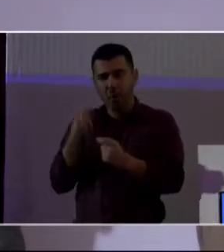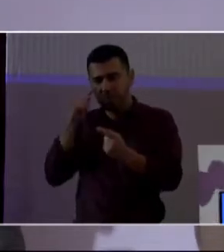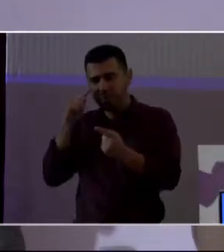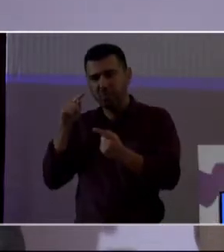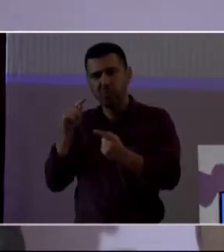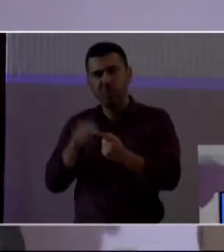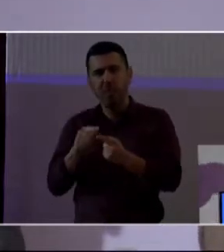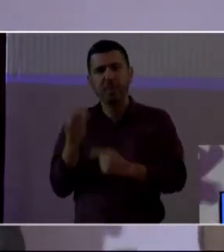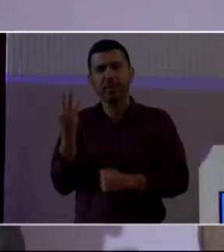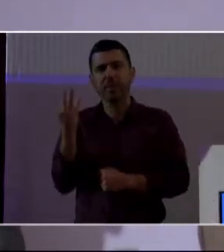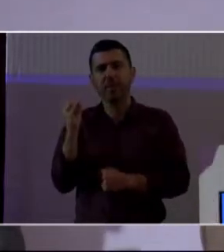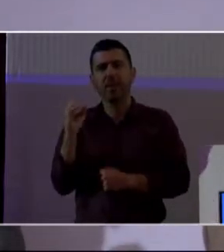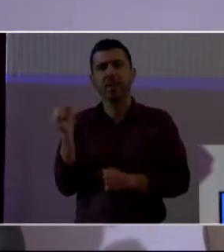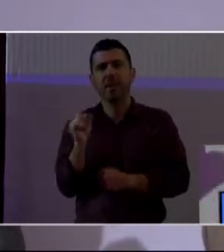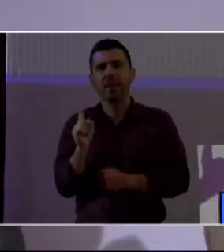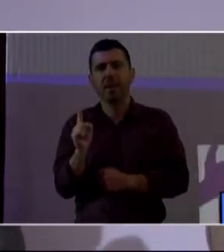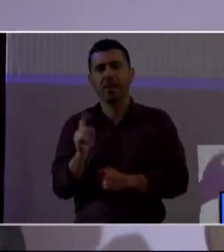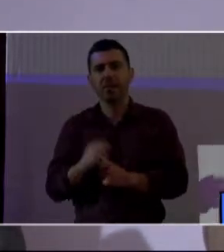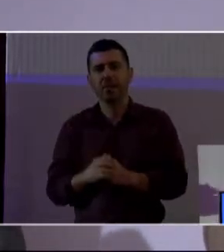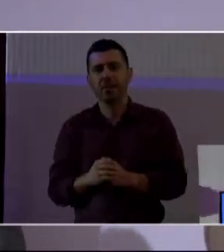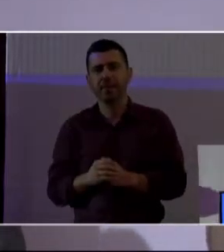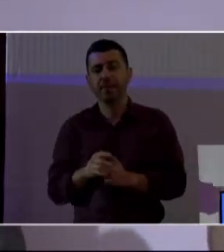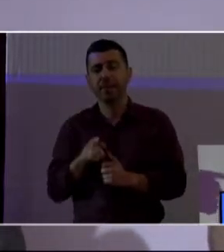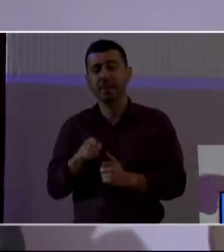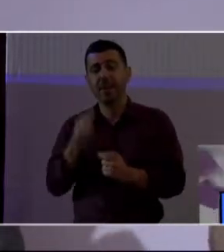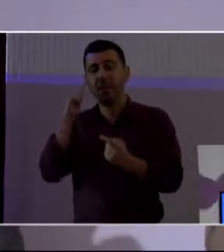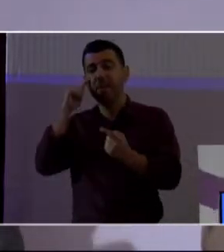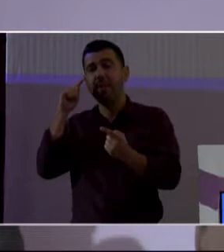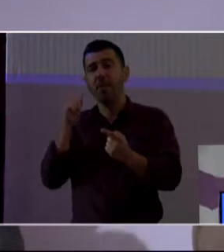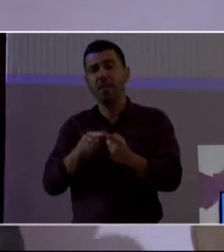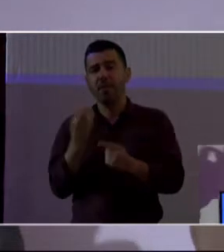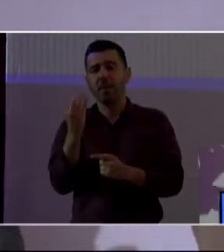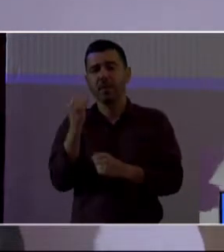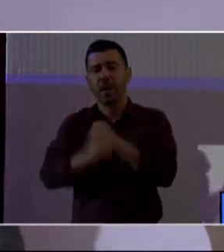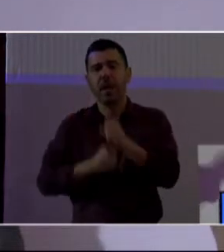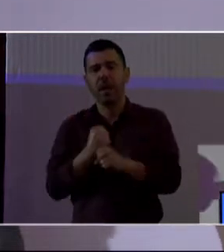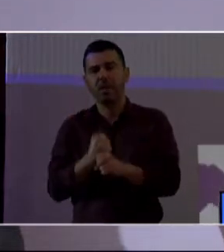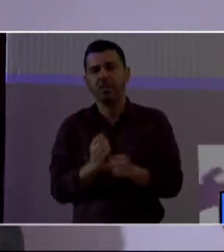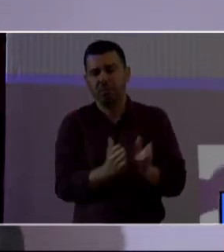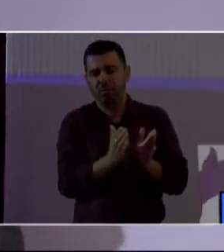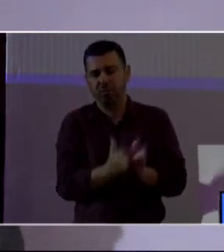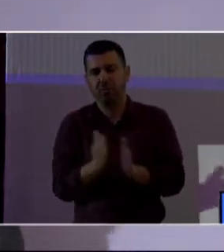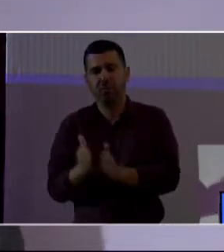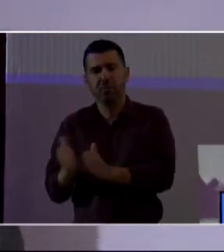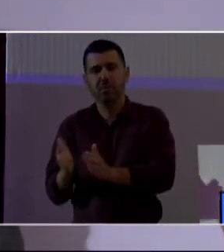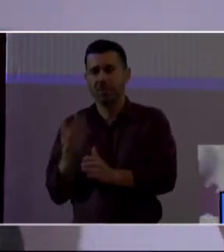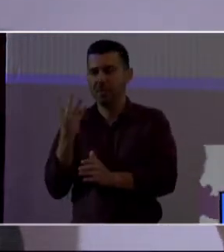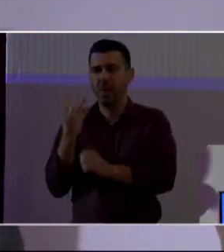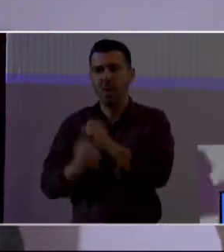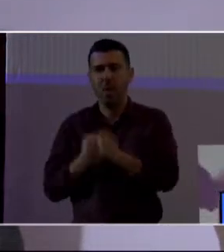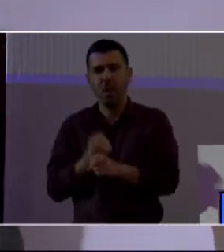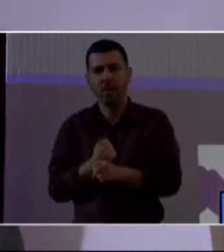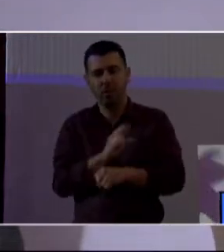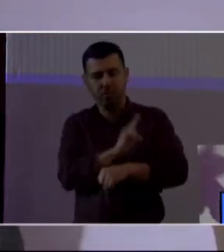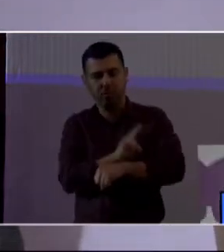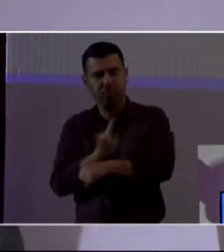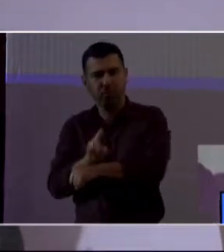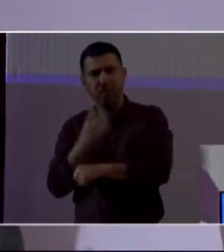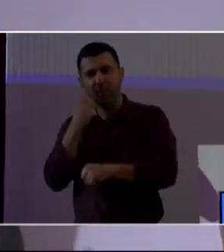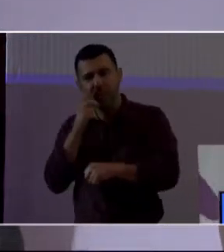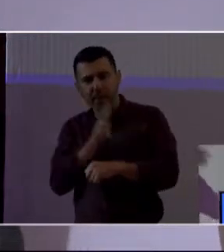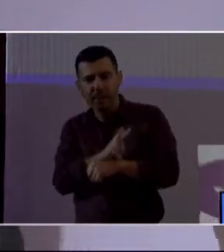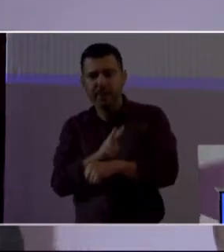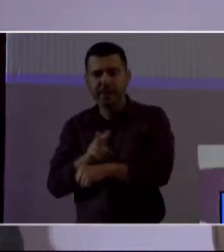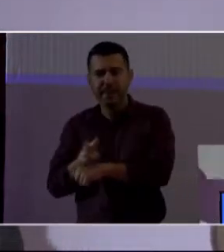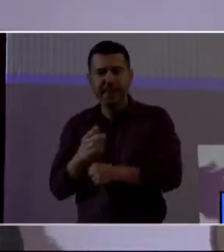ella, un plan estratégico a 30 años y revisado cada 4 años y con ajustes anuales que nos ha permitido, digámosle, avanzar de